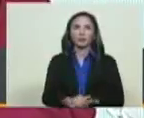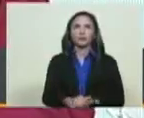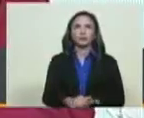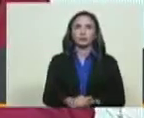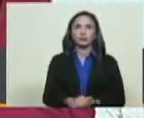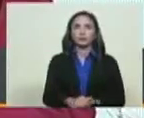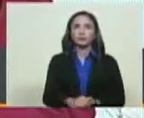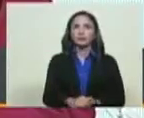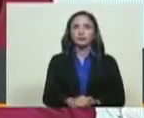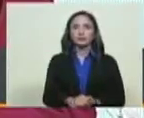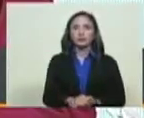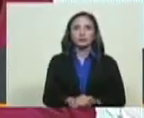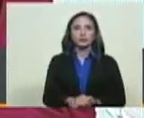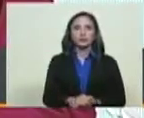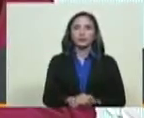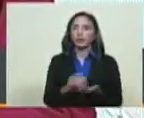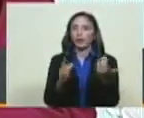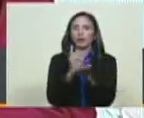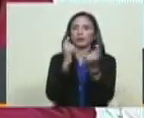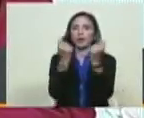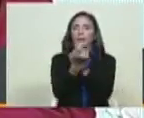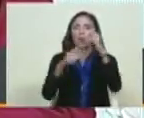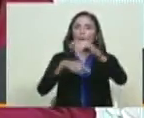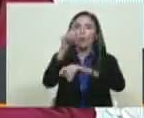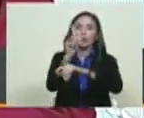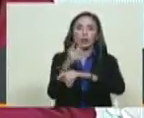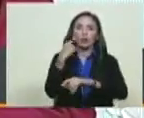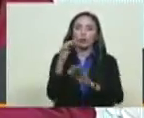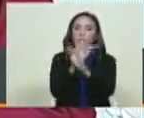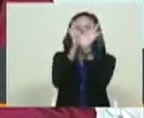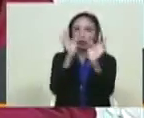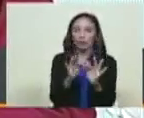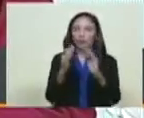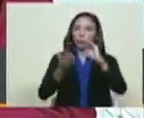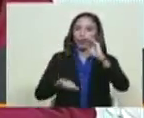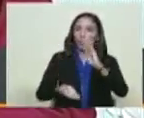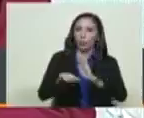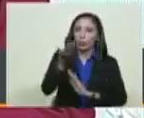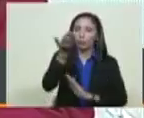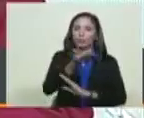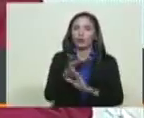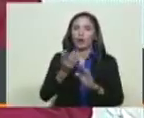con un cambio único libre fluctuante